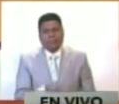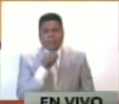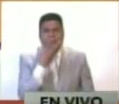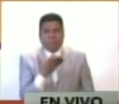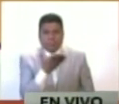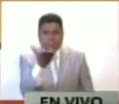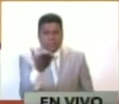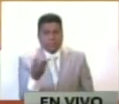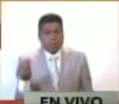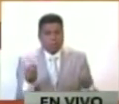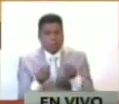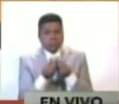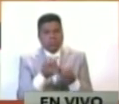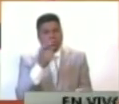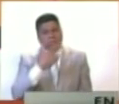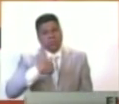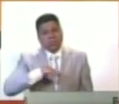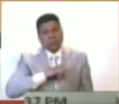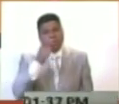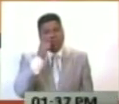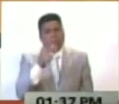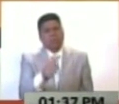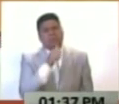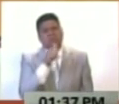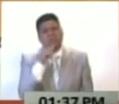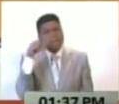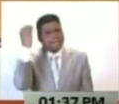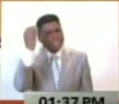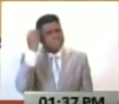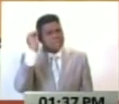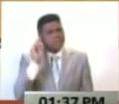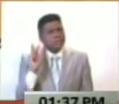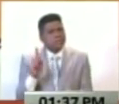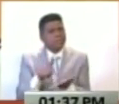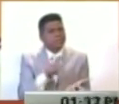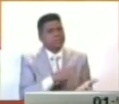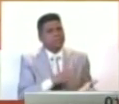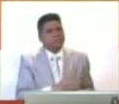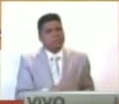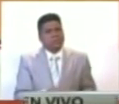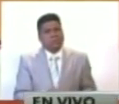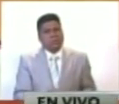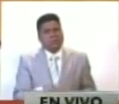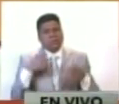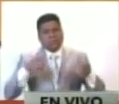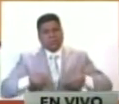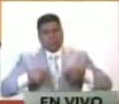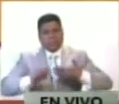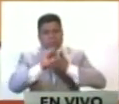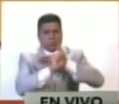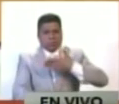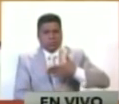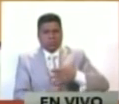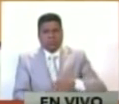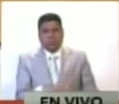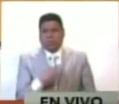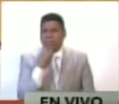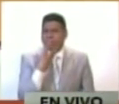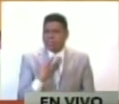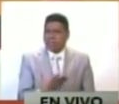pueblos. Y entonces, ¿quién puede pensar que la presencia de Venezuela en el Mercosur no trae sino beneficio y ventaja para su